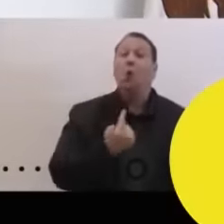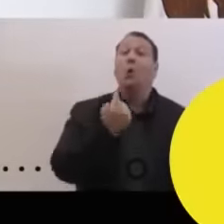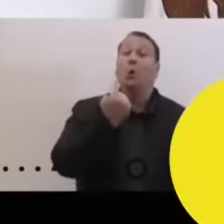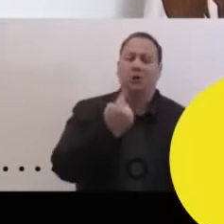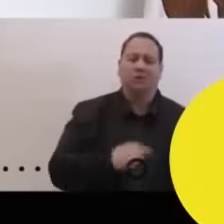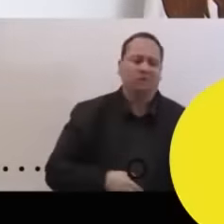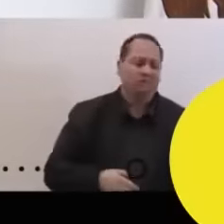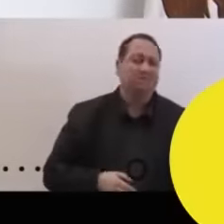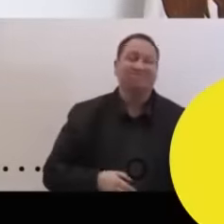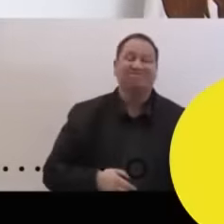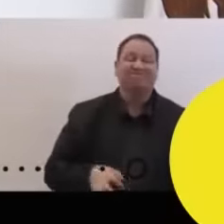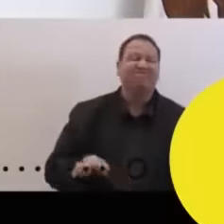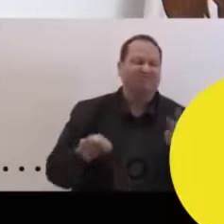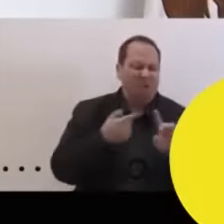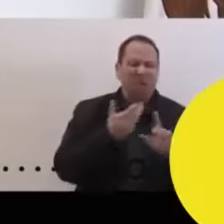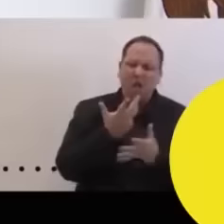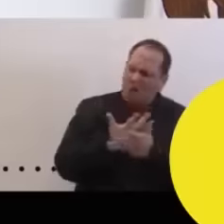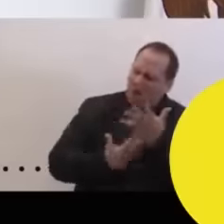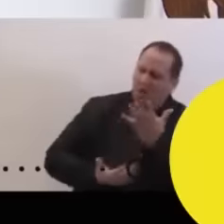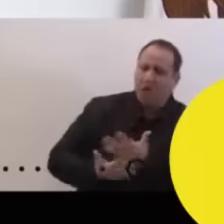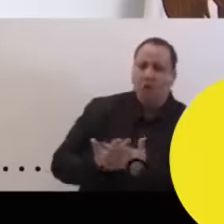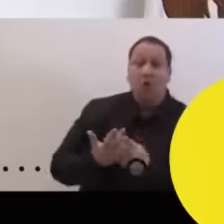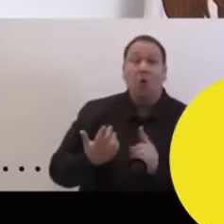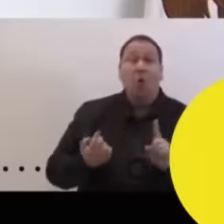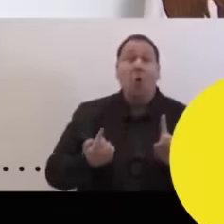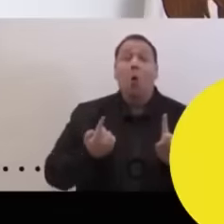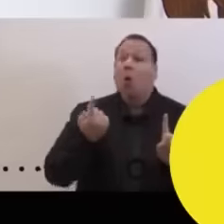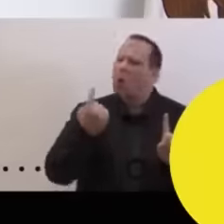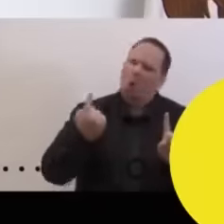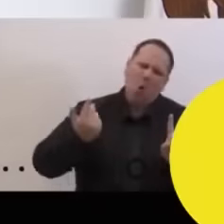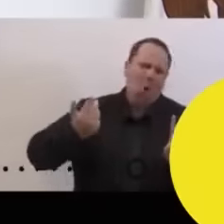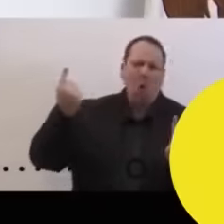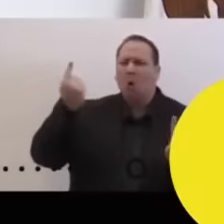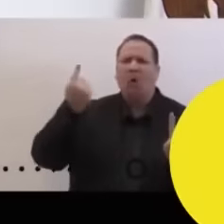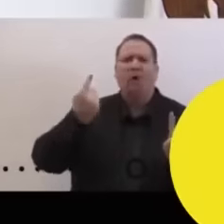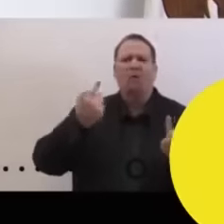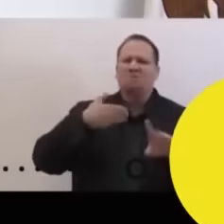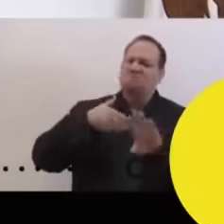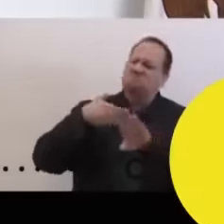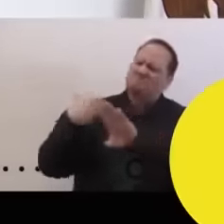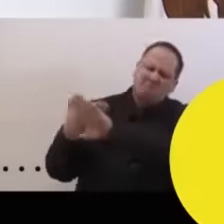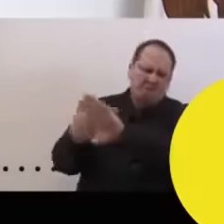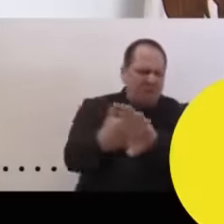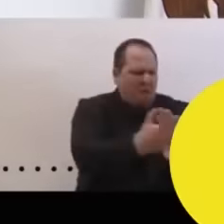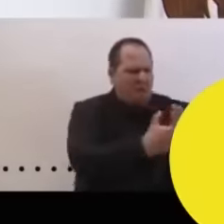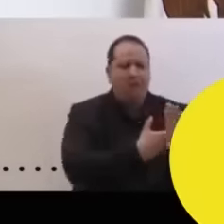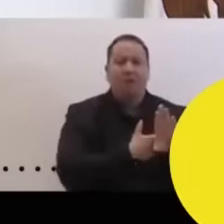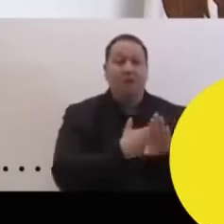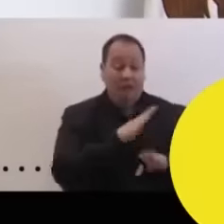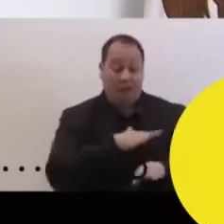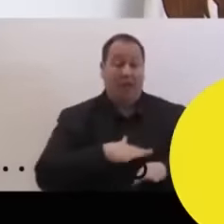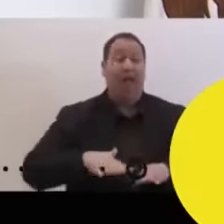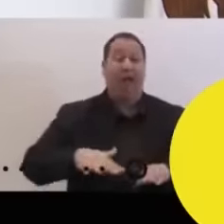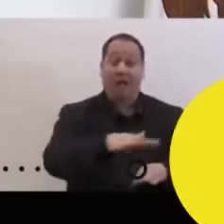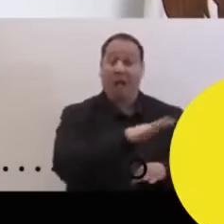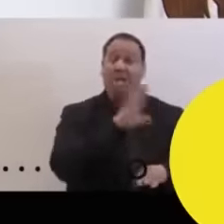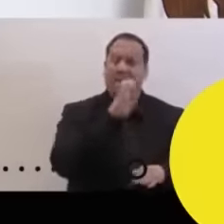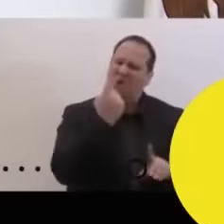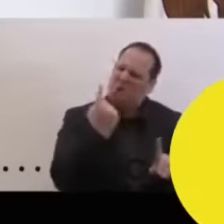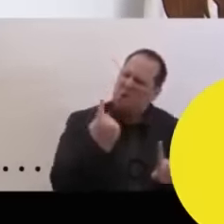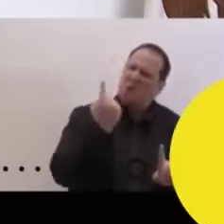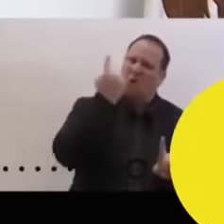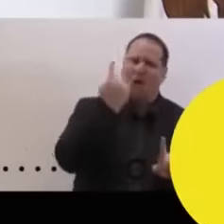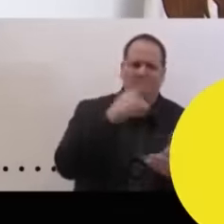los principales, mejor dicho, el principal generador de violencia en Baja California, el principal